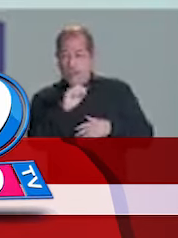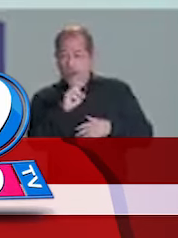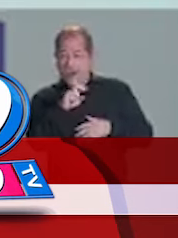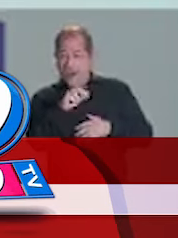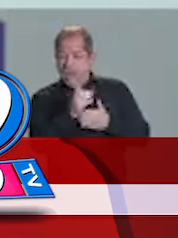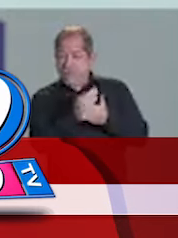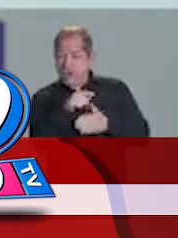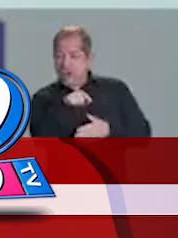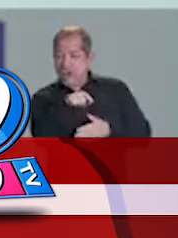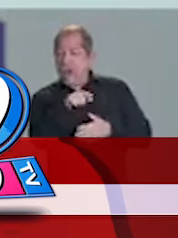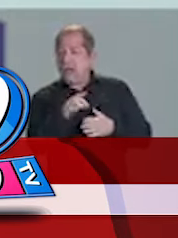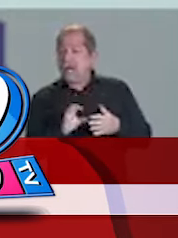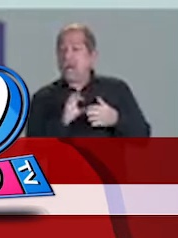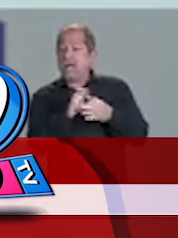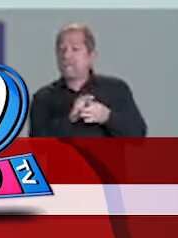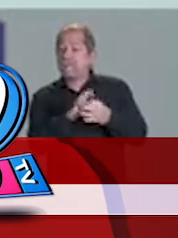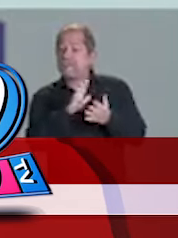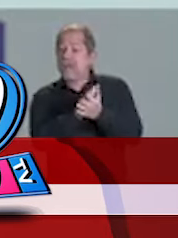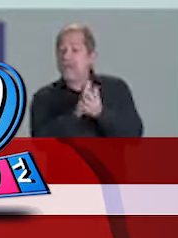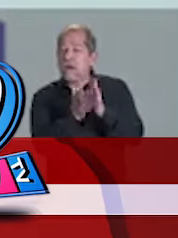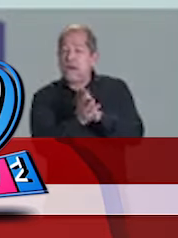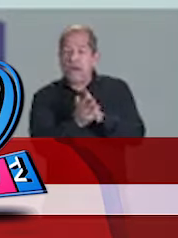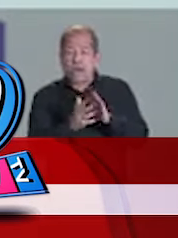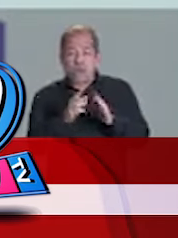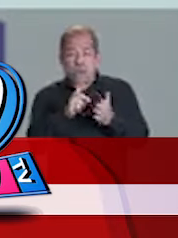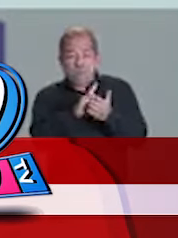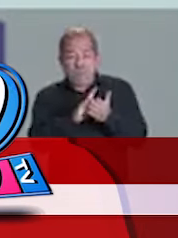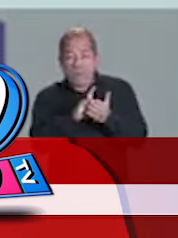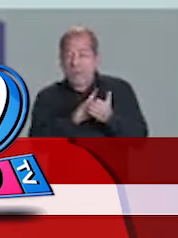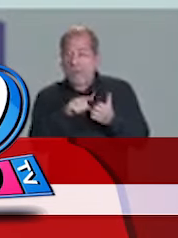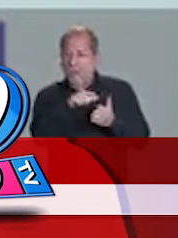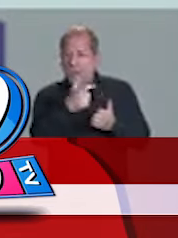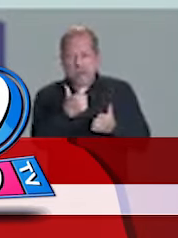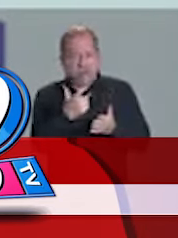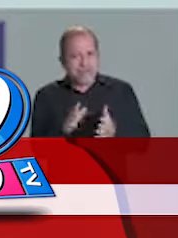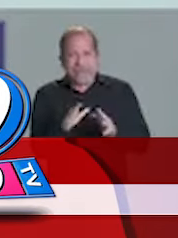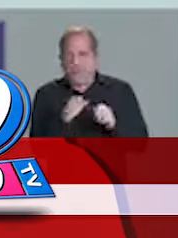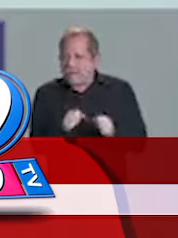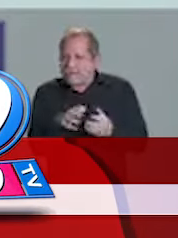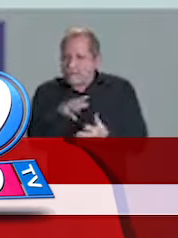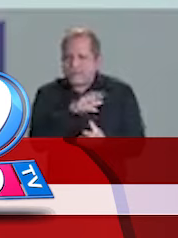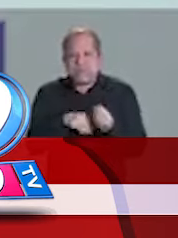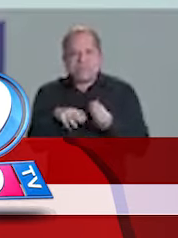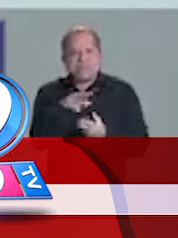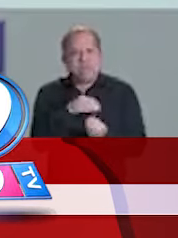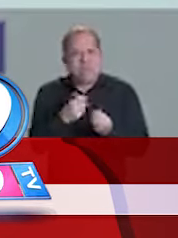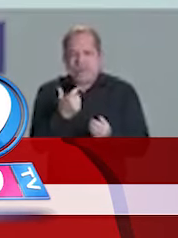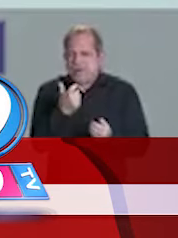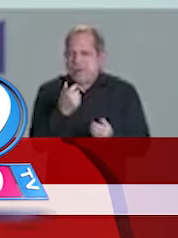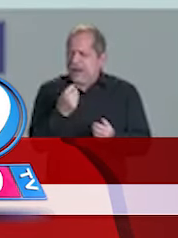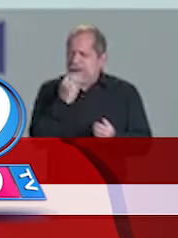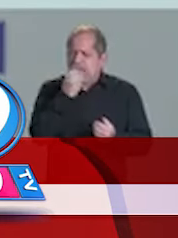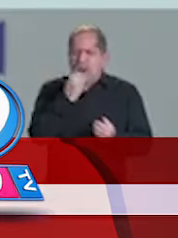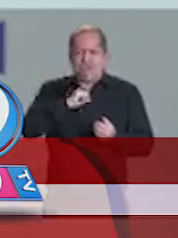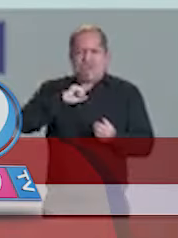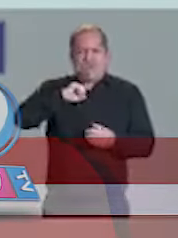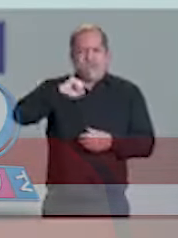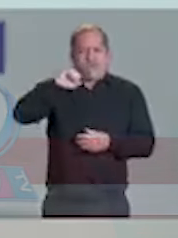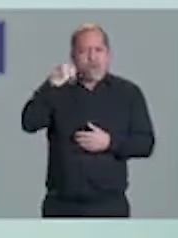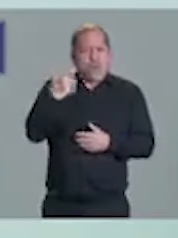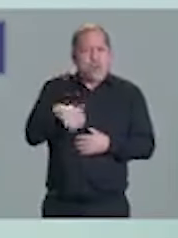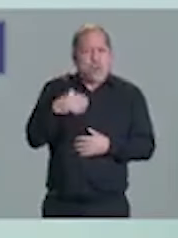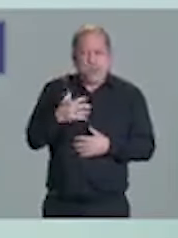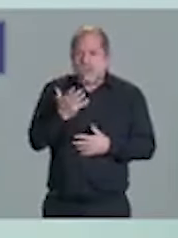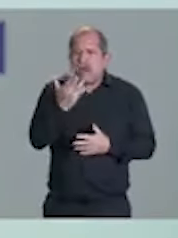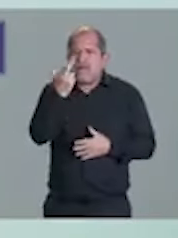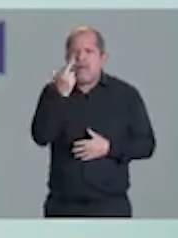Gálvez. Claudia Sheinbaum se mantuvo y Maínez mantuvo su sonrisa. Esto tiene una explicación. Sin embargo, no hubo una profundidad acerca de cómo llevarían a